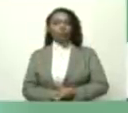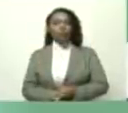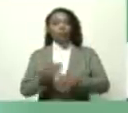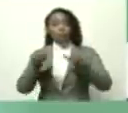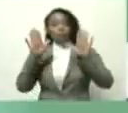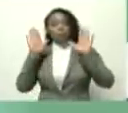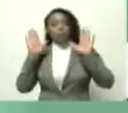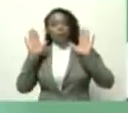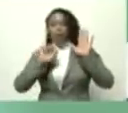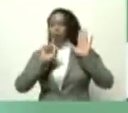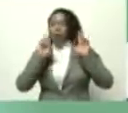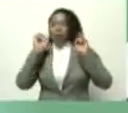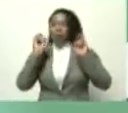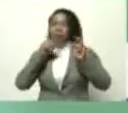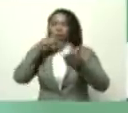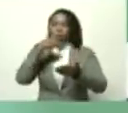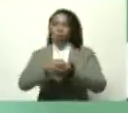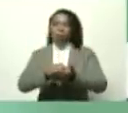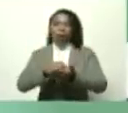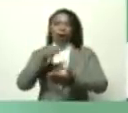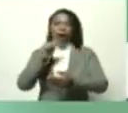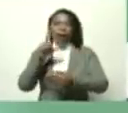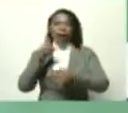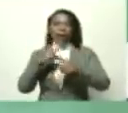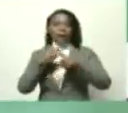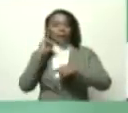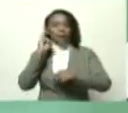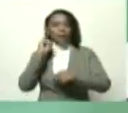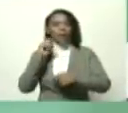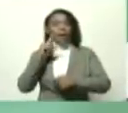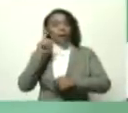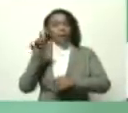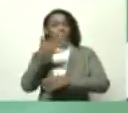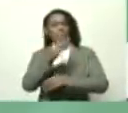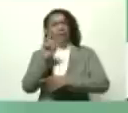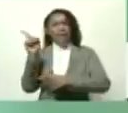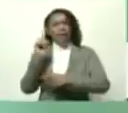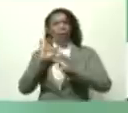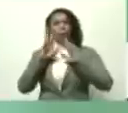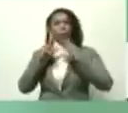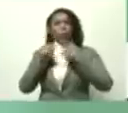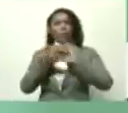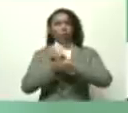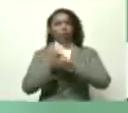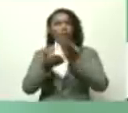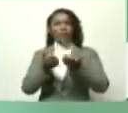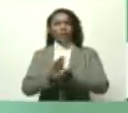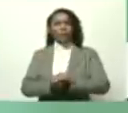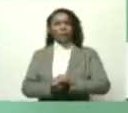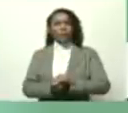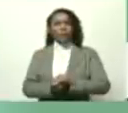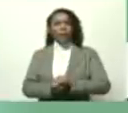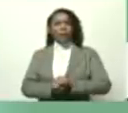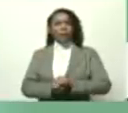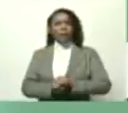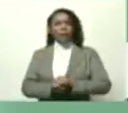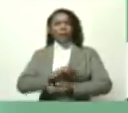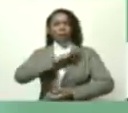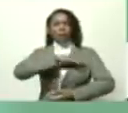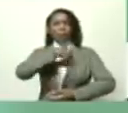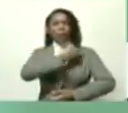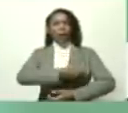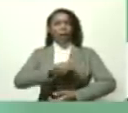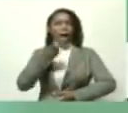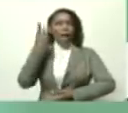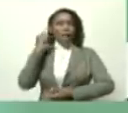de que no es el tema, y usted me menciona, Alex, y usted mencionó Ucrania, se parece mucho a todo este cuento de Ucrania. La invasión de Ucrania